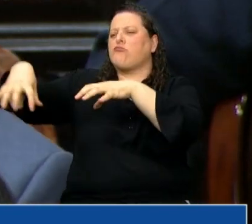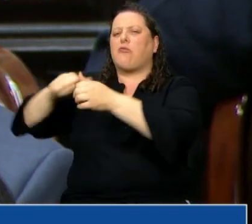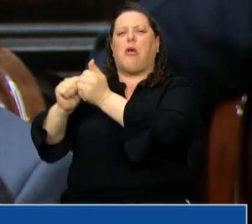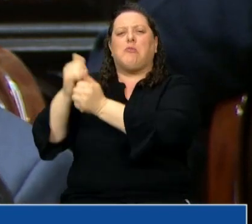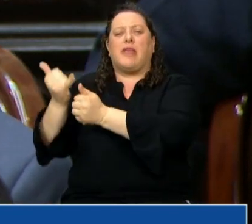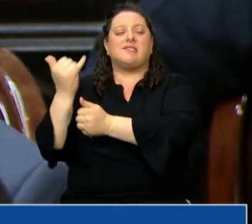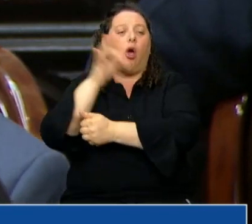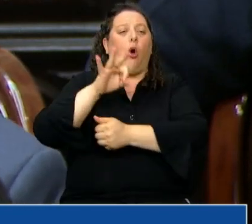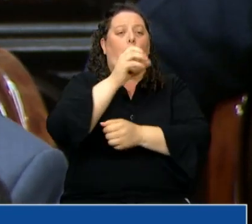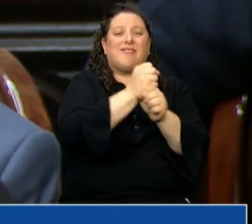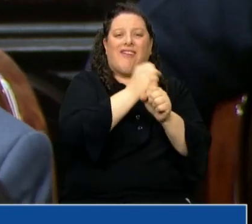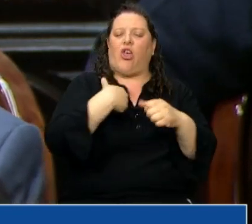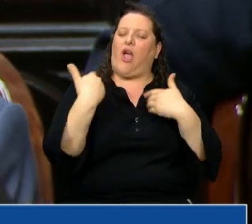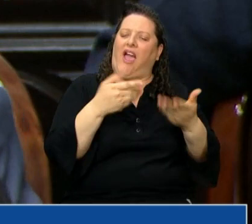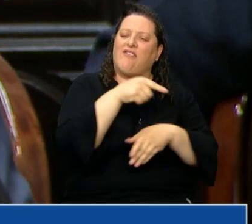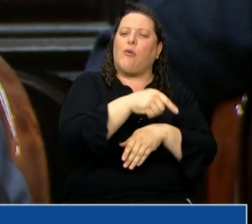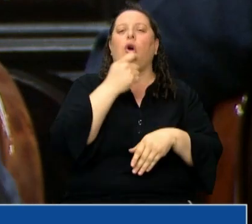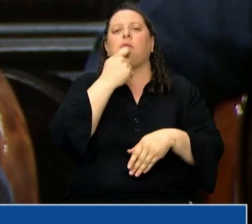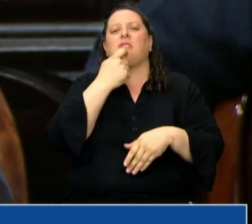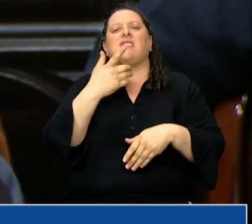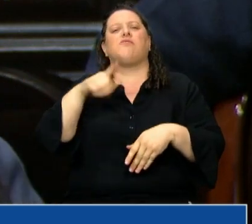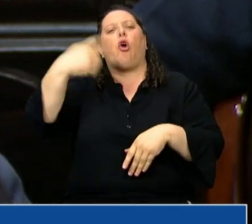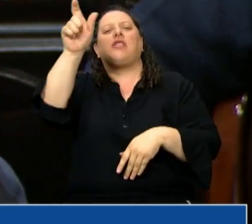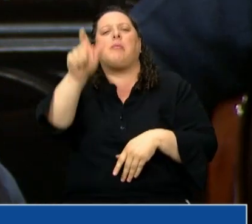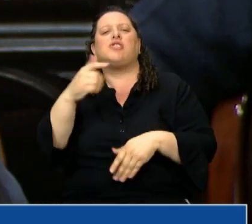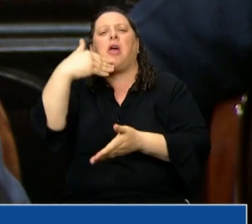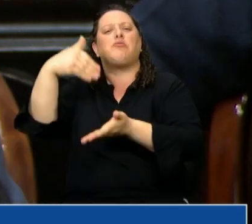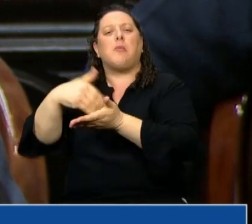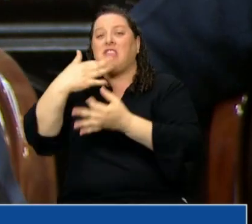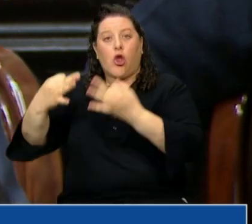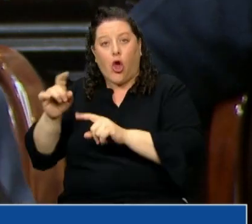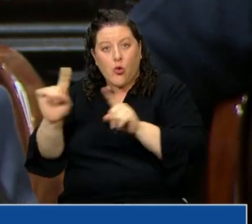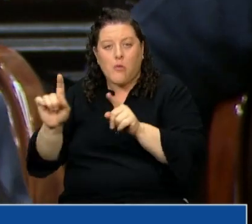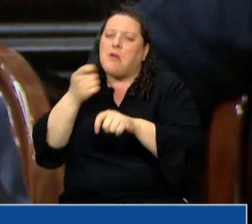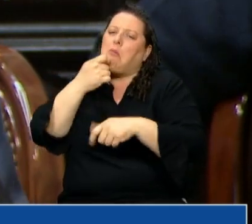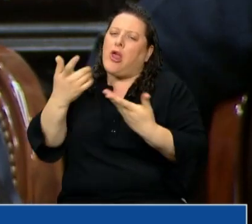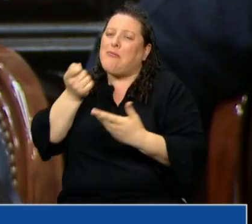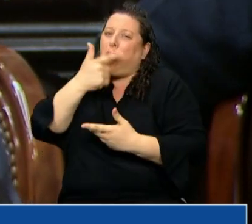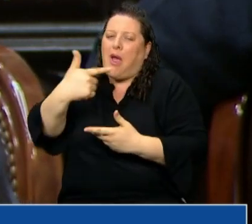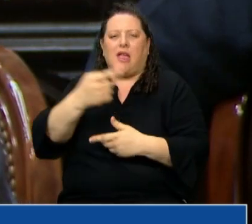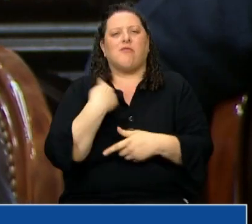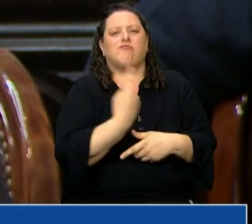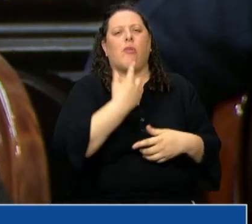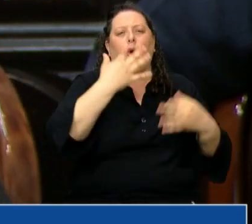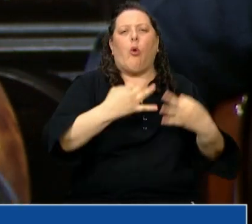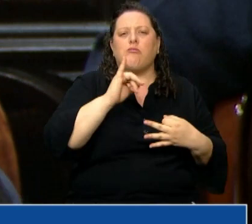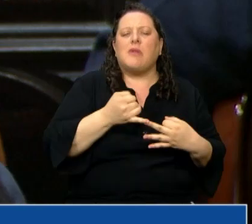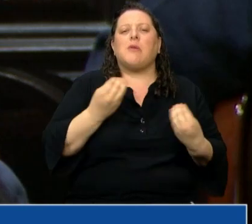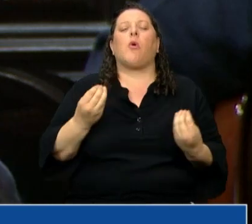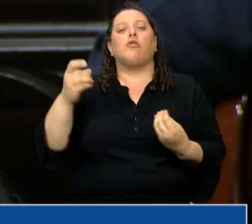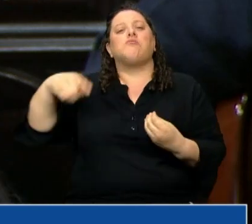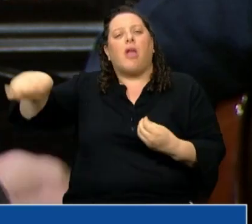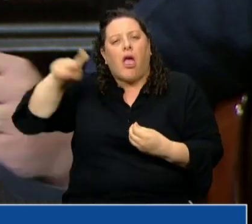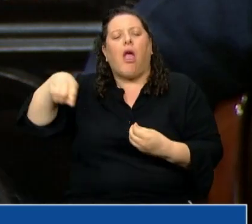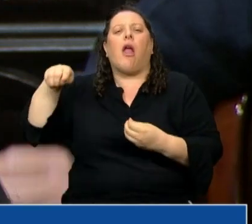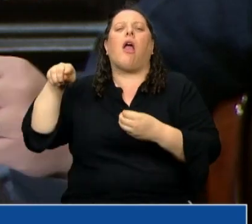elige cumplir con lo que otros comprometieron y no cumplieron como Macri, que se queda a pesar de las operaciones